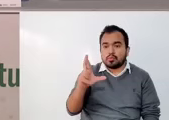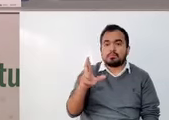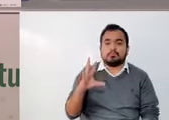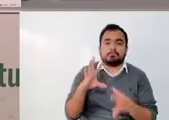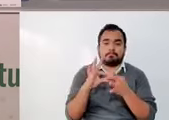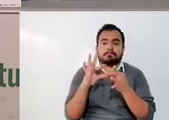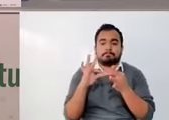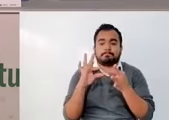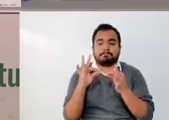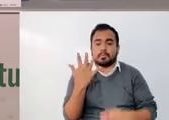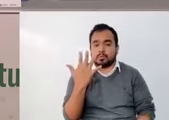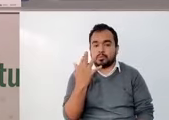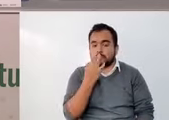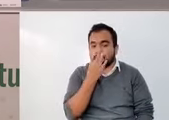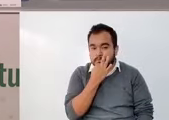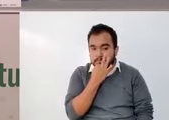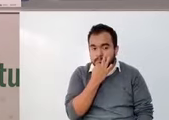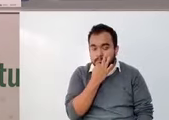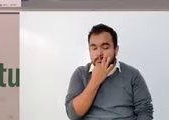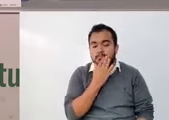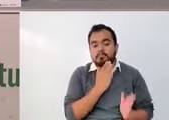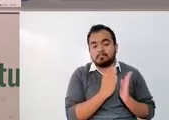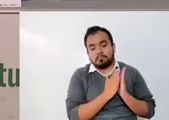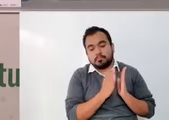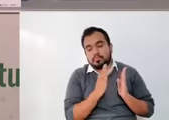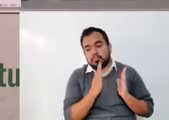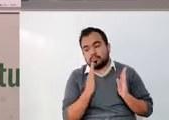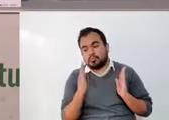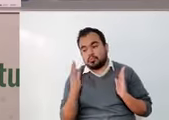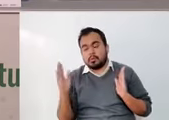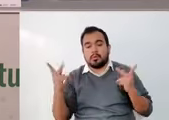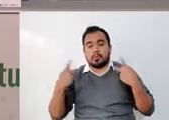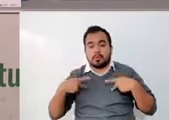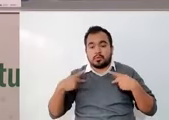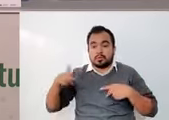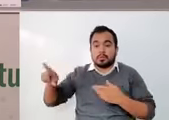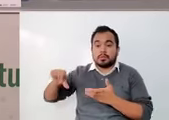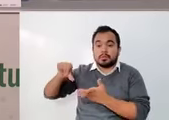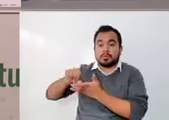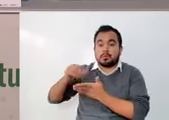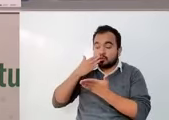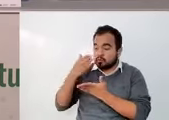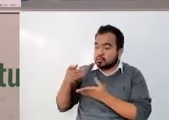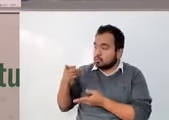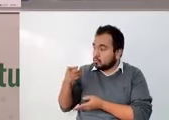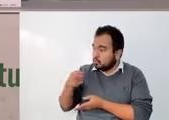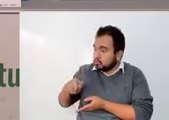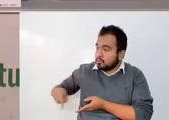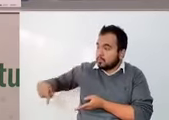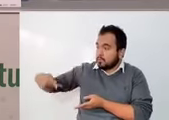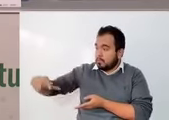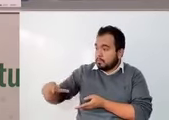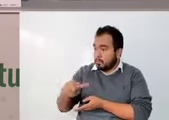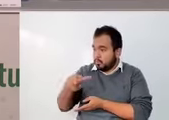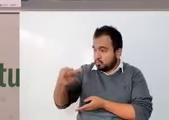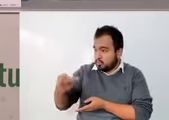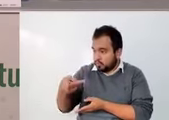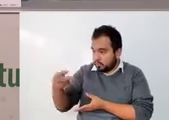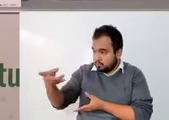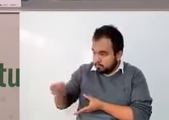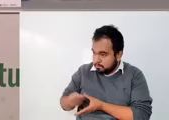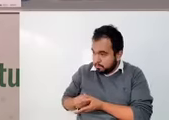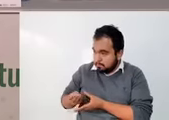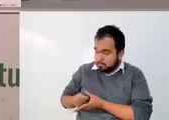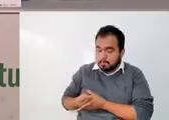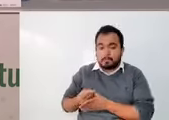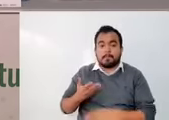50 minutos y durante este tiempo habrá personal del Centro de Estudios que pueda recoger sus preguntas en caso de que tengan